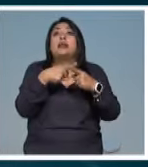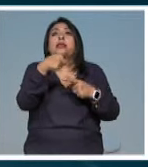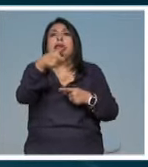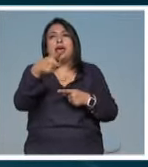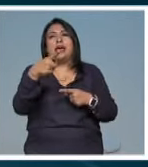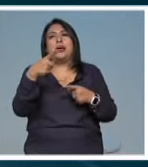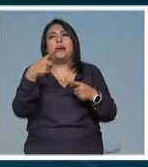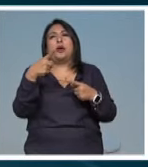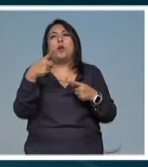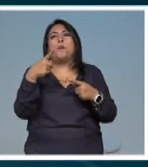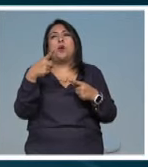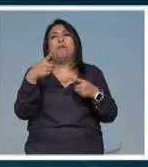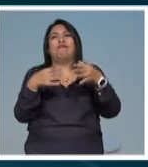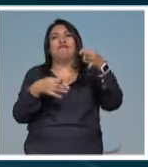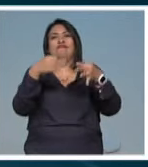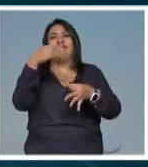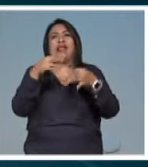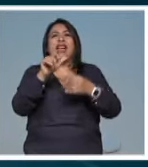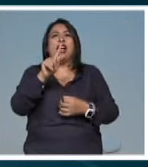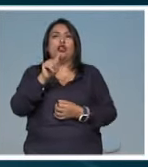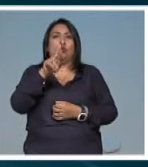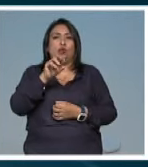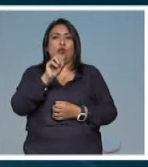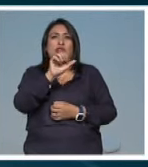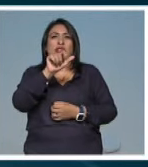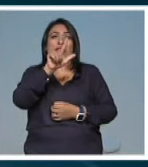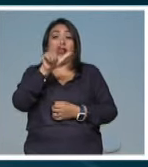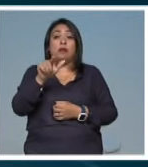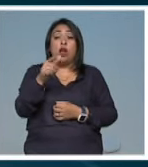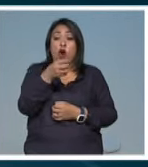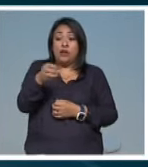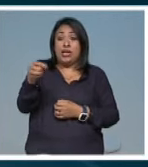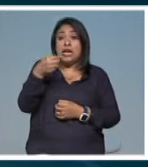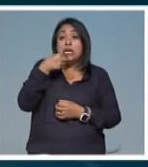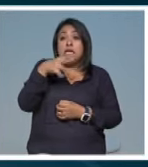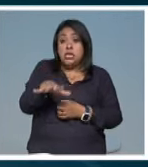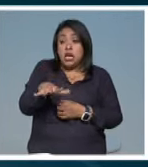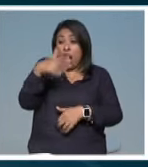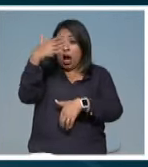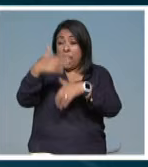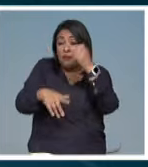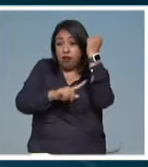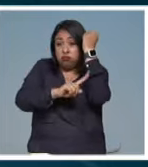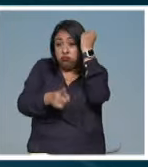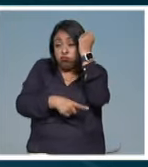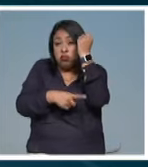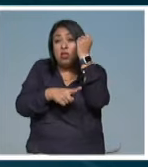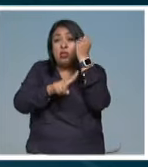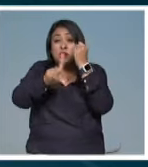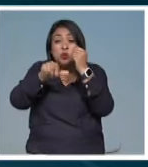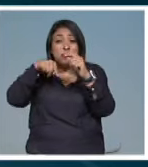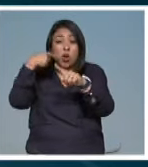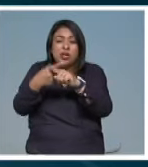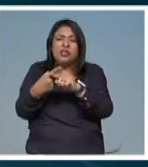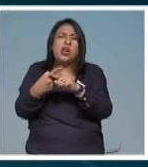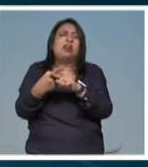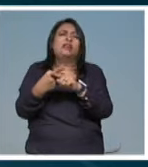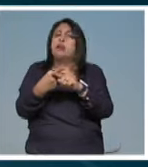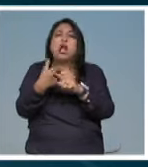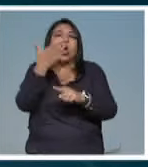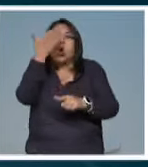ministro presidente de la Suprema Corte, Arturo Saldívar. Obligar a las niñas a llevar a término el embarazo derivado de una violación implica un